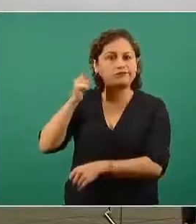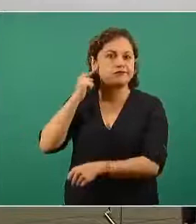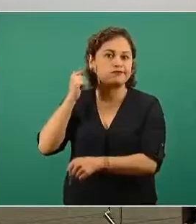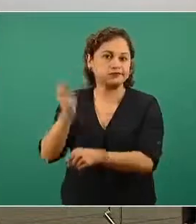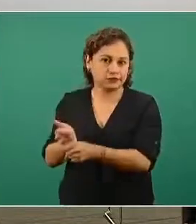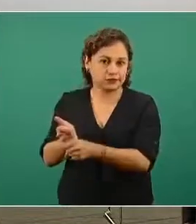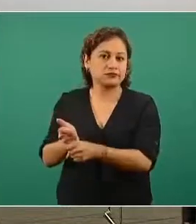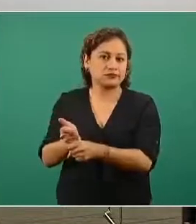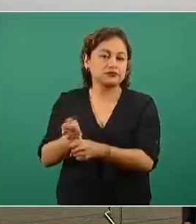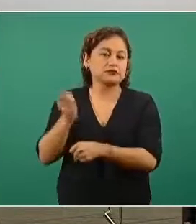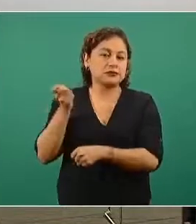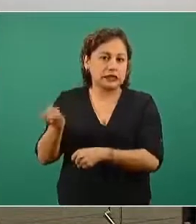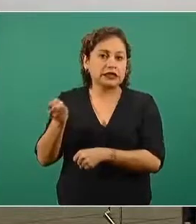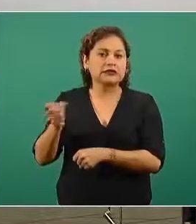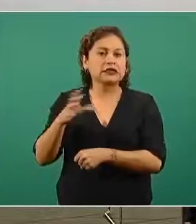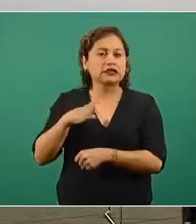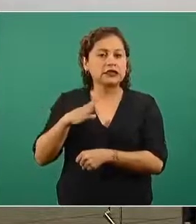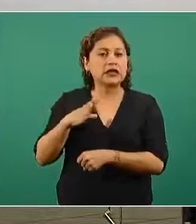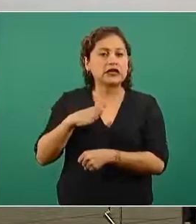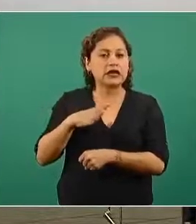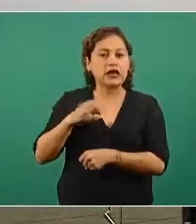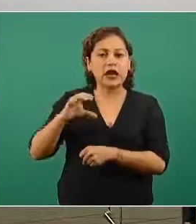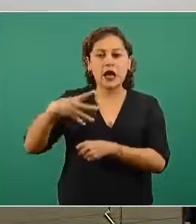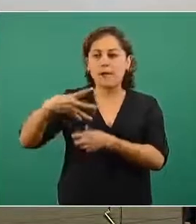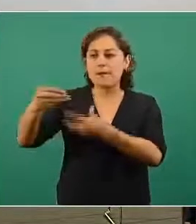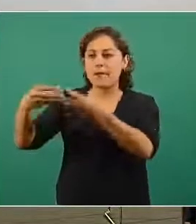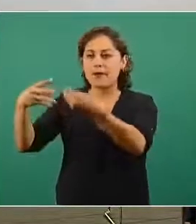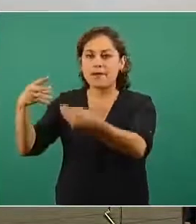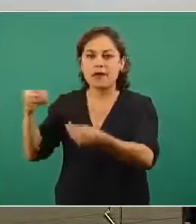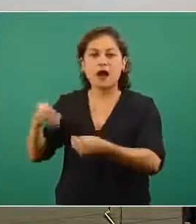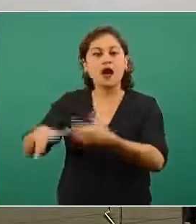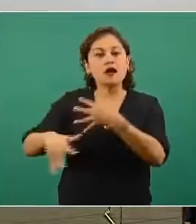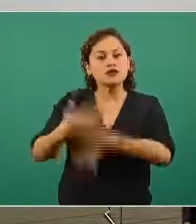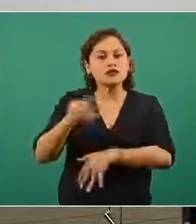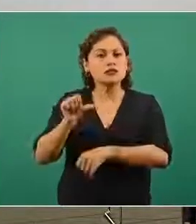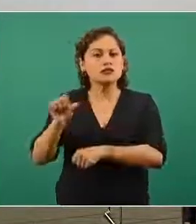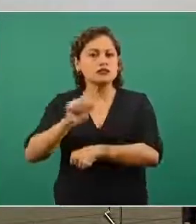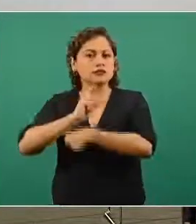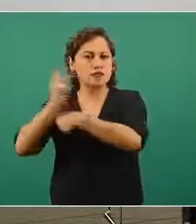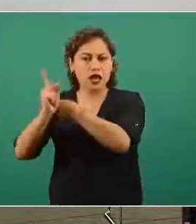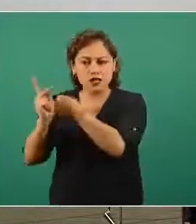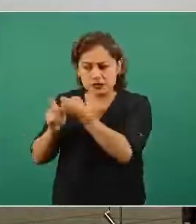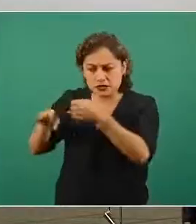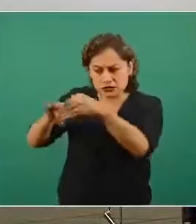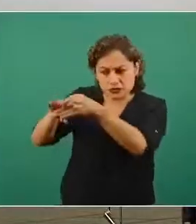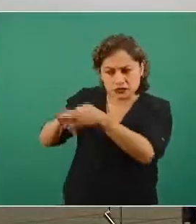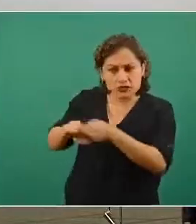también alrededor de 15, 16 países su circulación y hay estudios